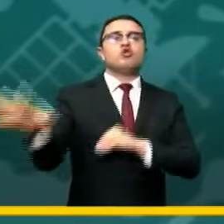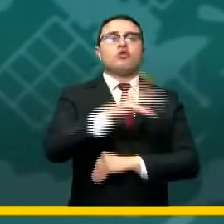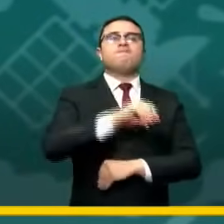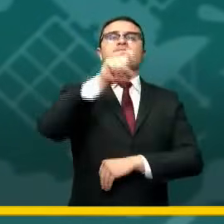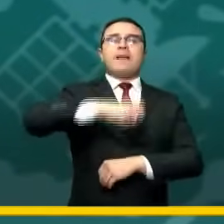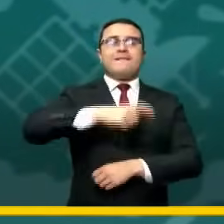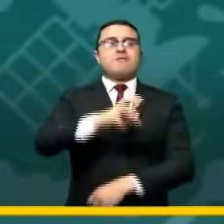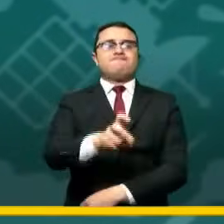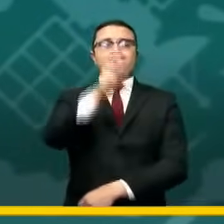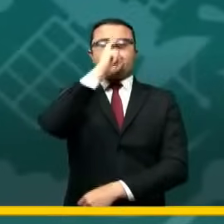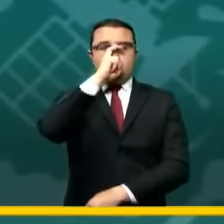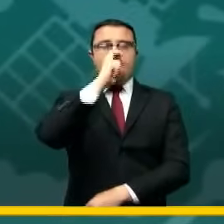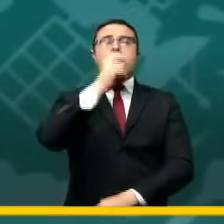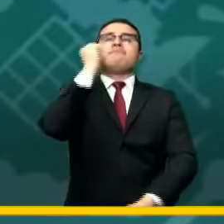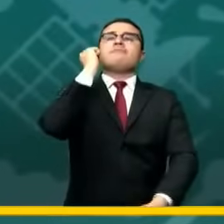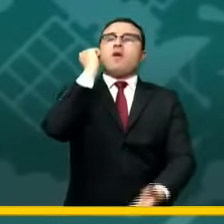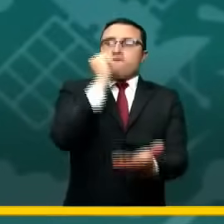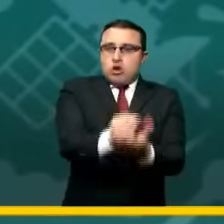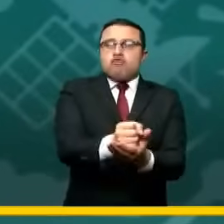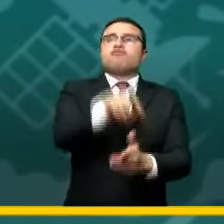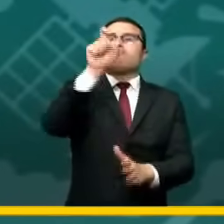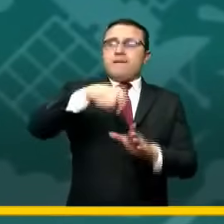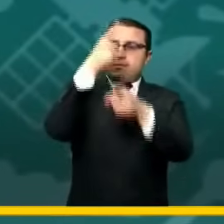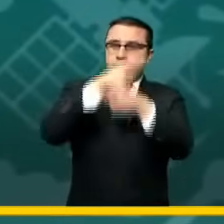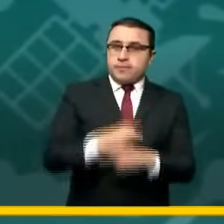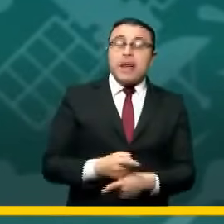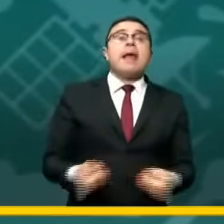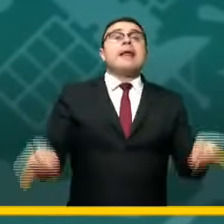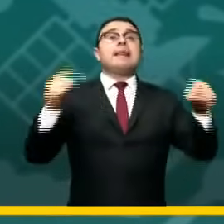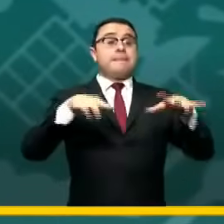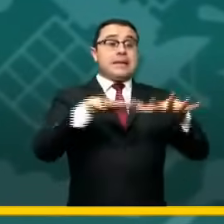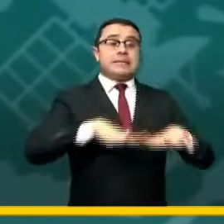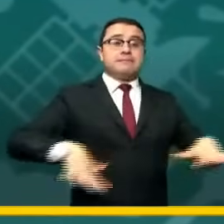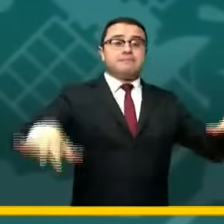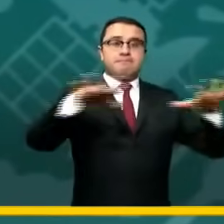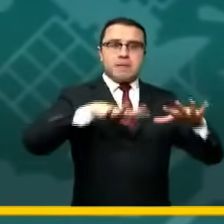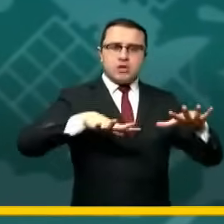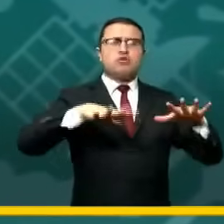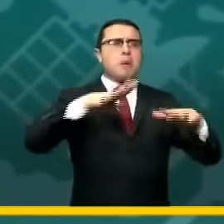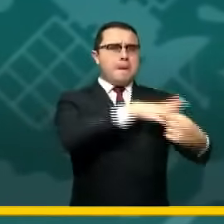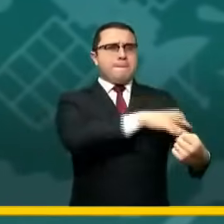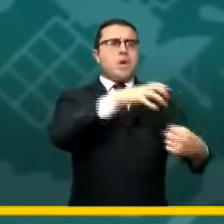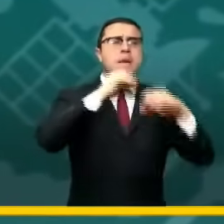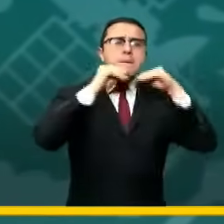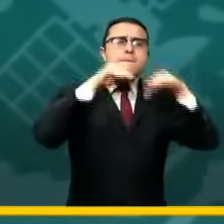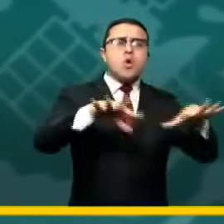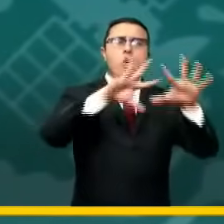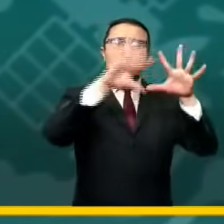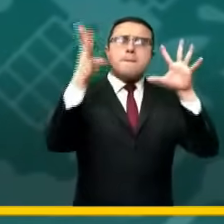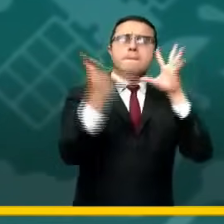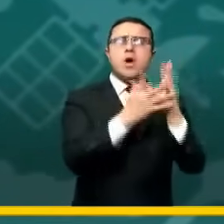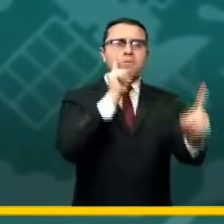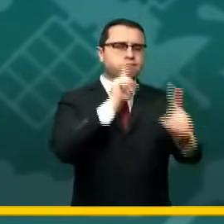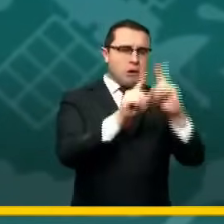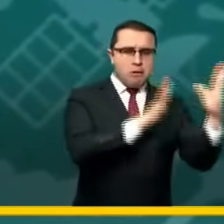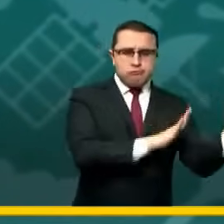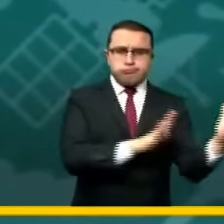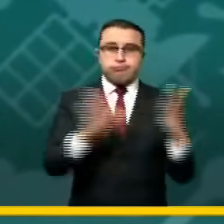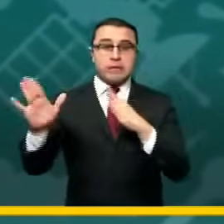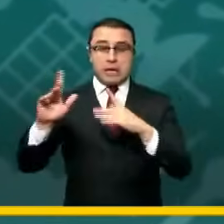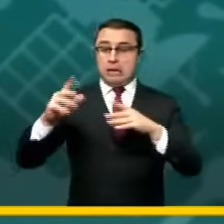un espacio de poderes públicos mundiales que planifique la transición hacia la economía